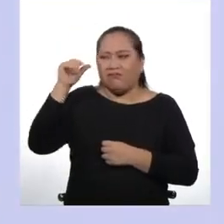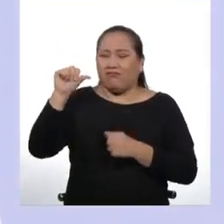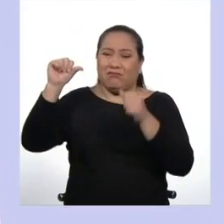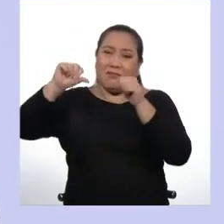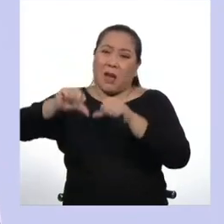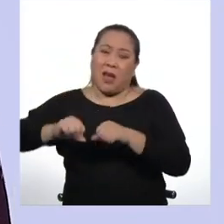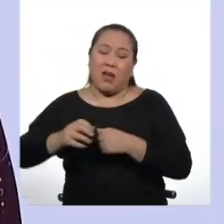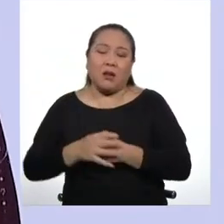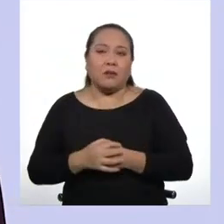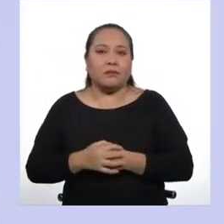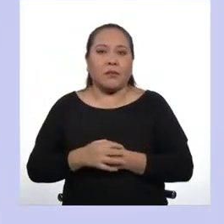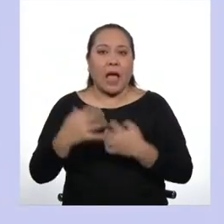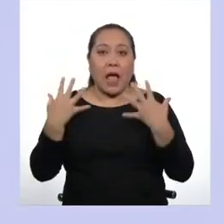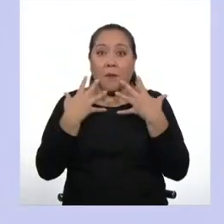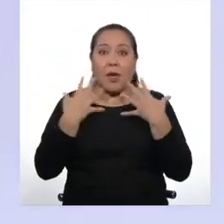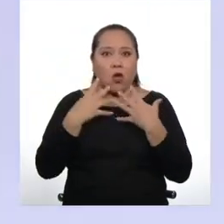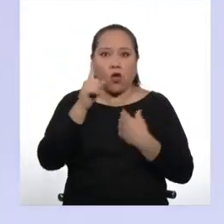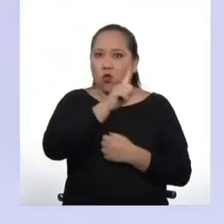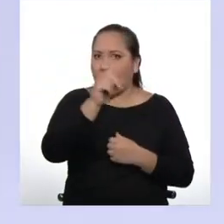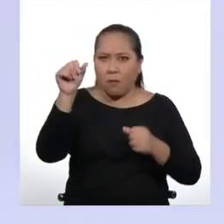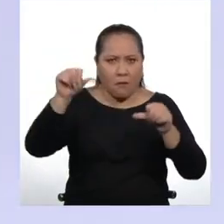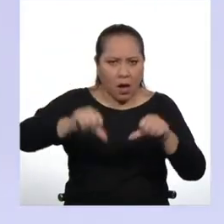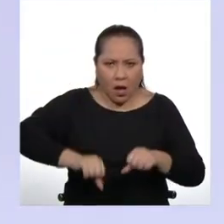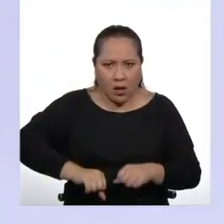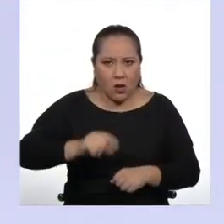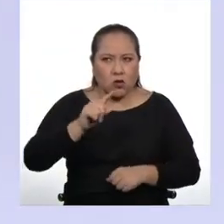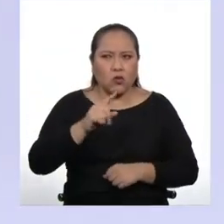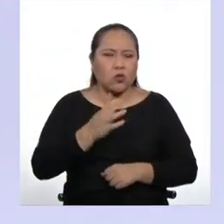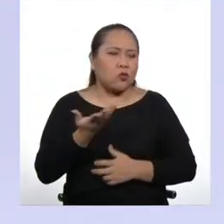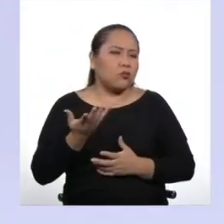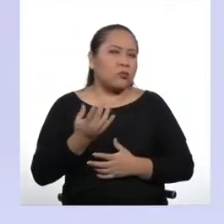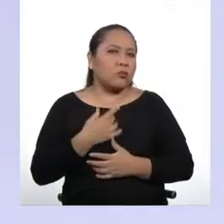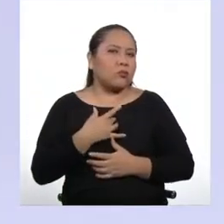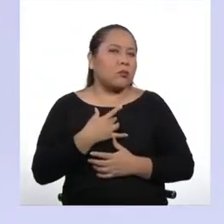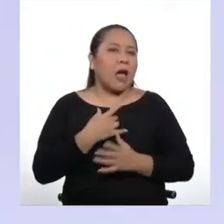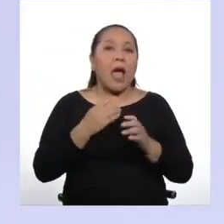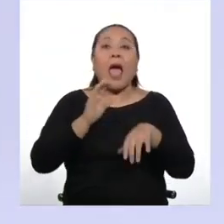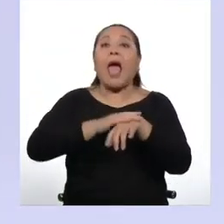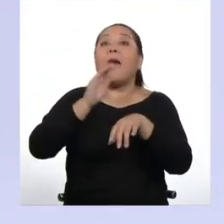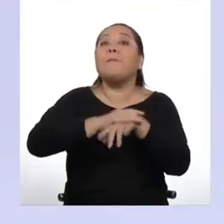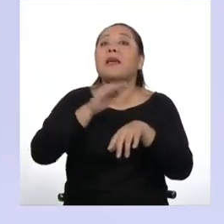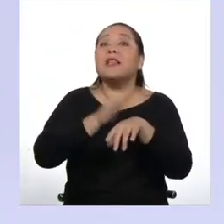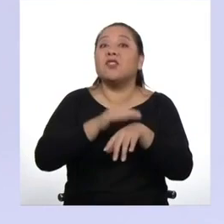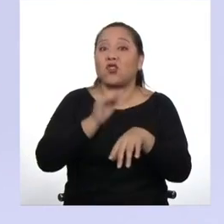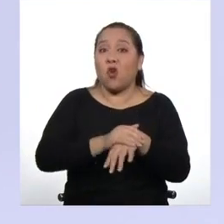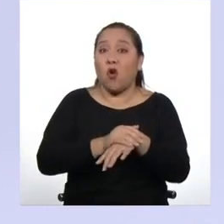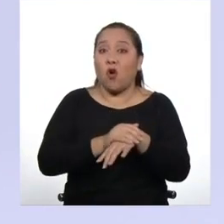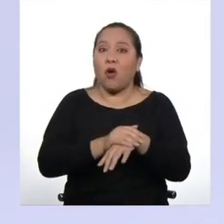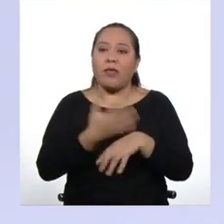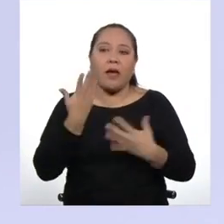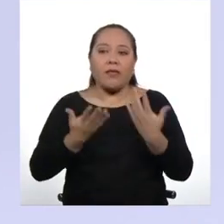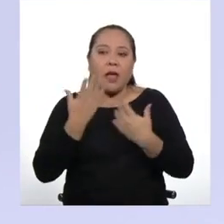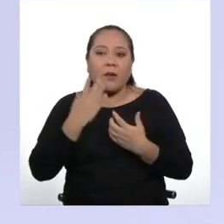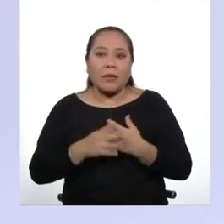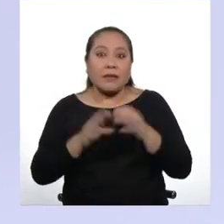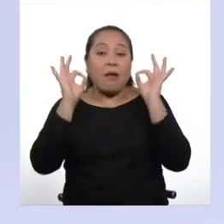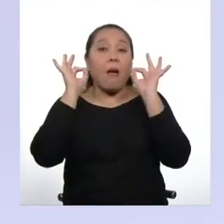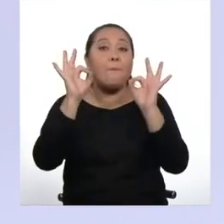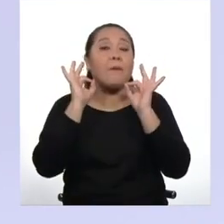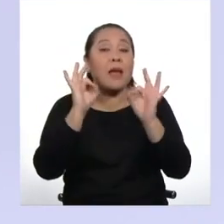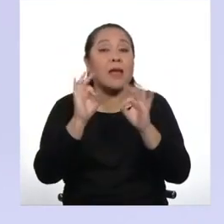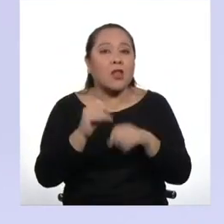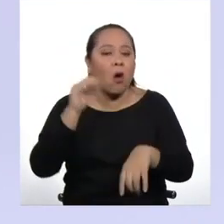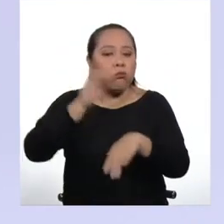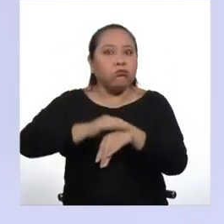El miedo en sí no es algo malo, es como una sensación de alerta, de que te puede pasar algo y esta sensación